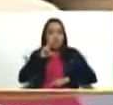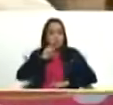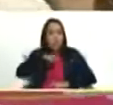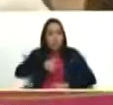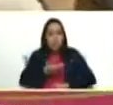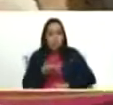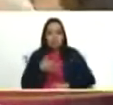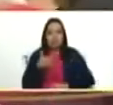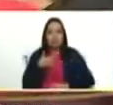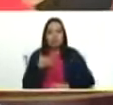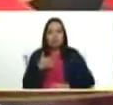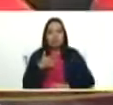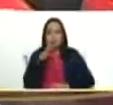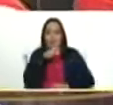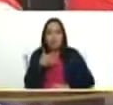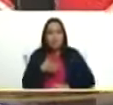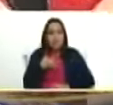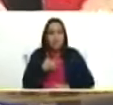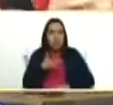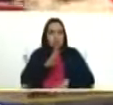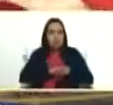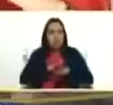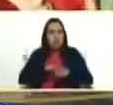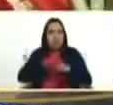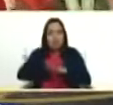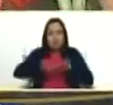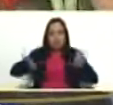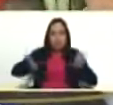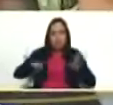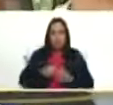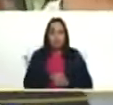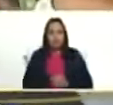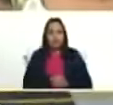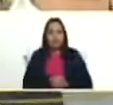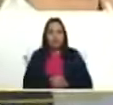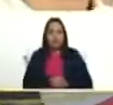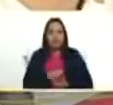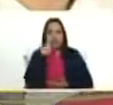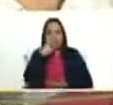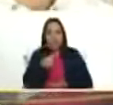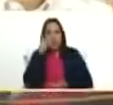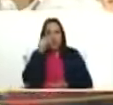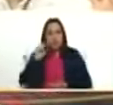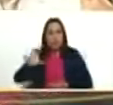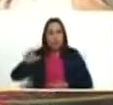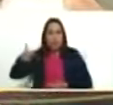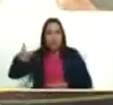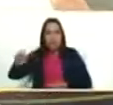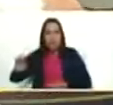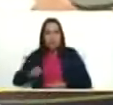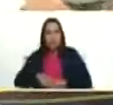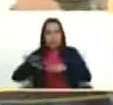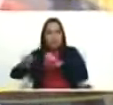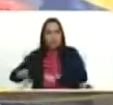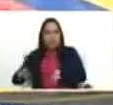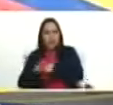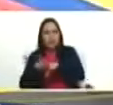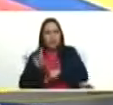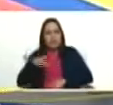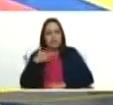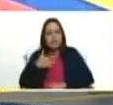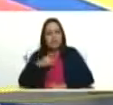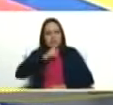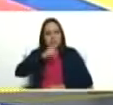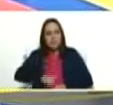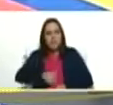lo sienten, porque se desnaturalizan. Decía Ernesto Che Guevara, el capitalismo desnaturaliza al ser humano y